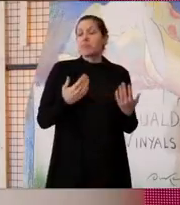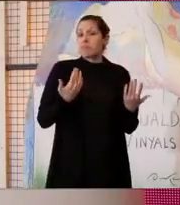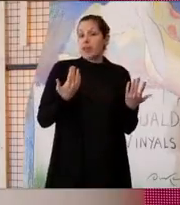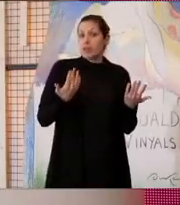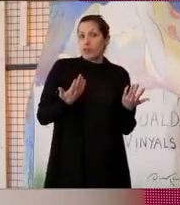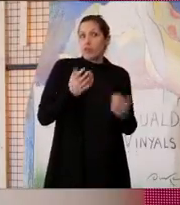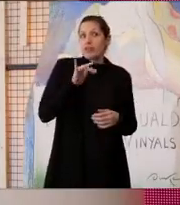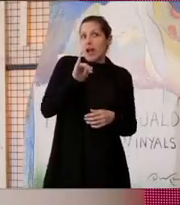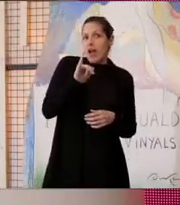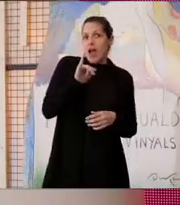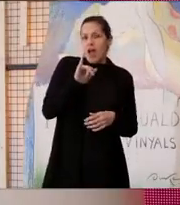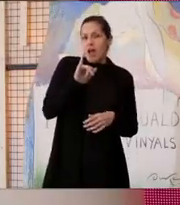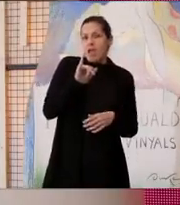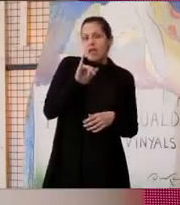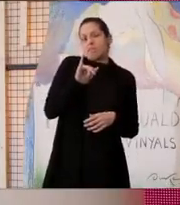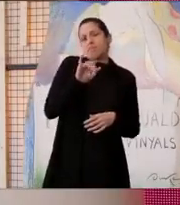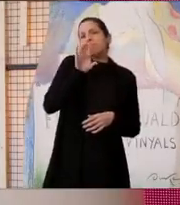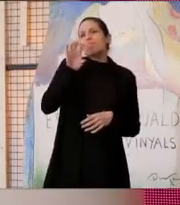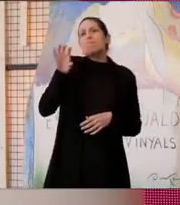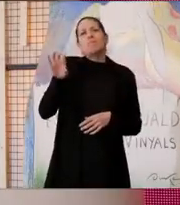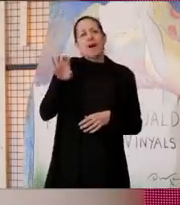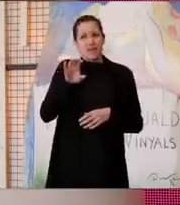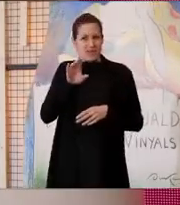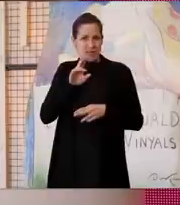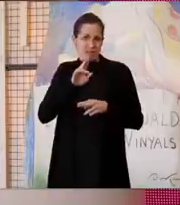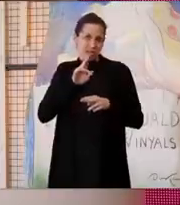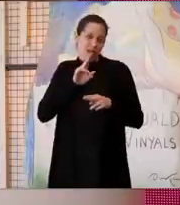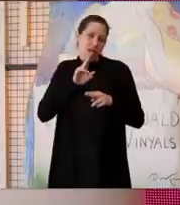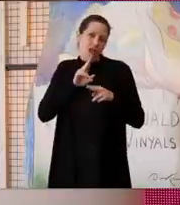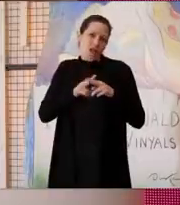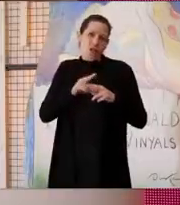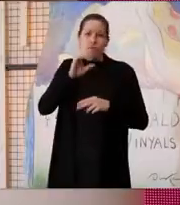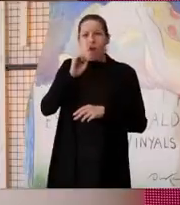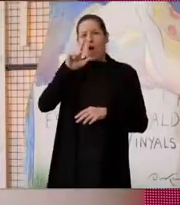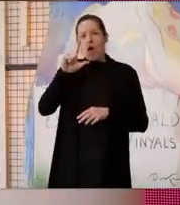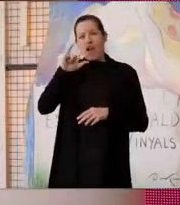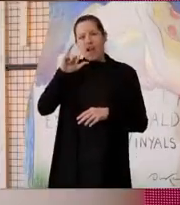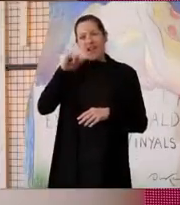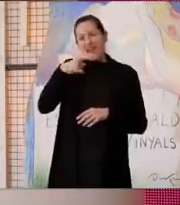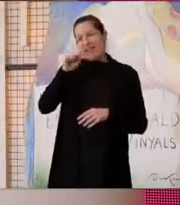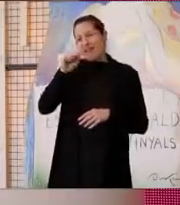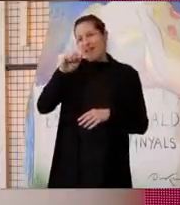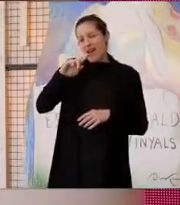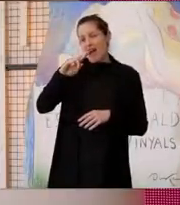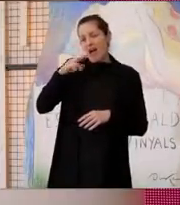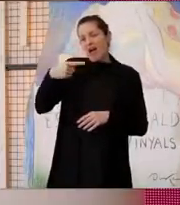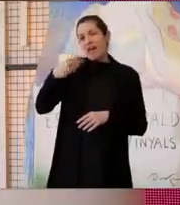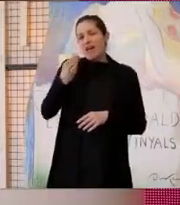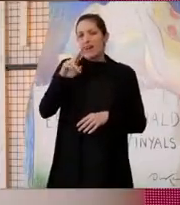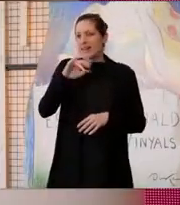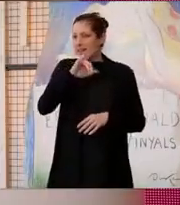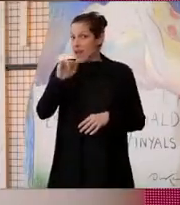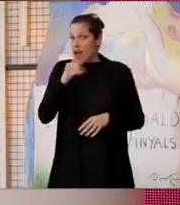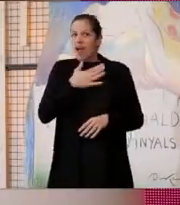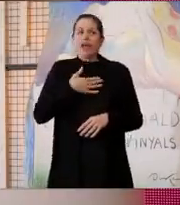las olas oligarquías son los poderes familiares no que les toca a una mujer porque